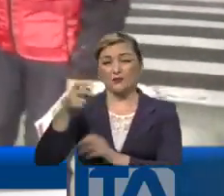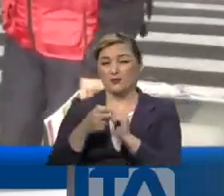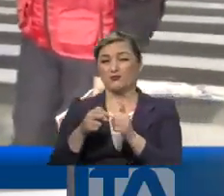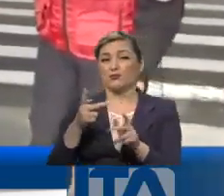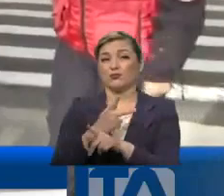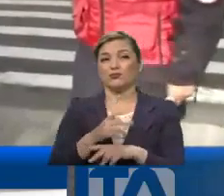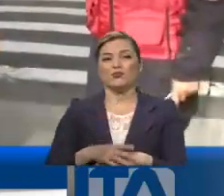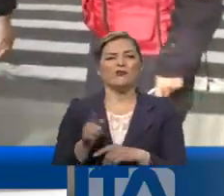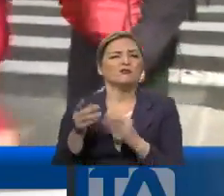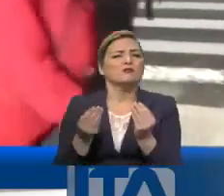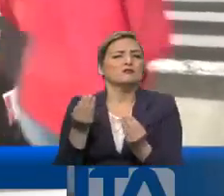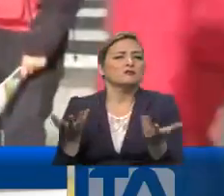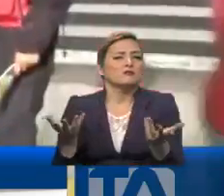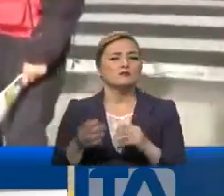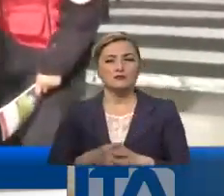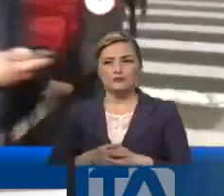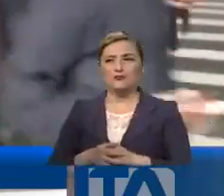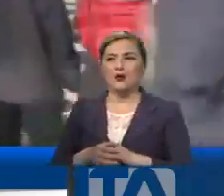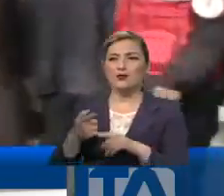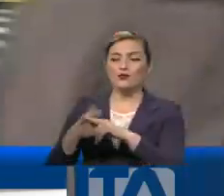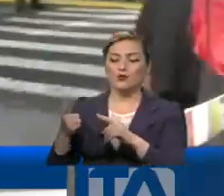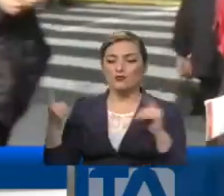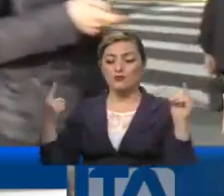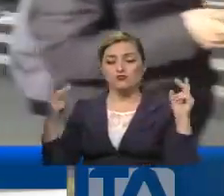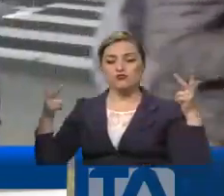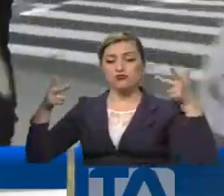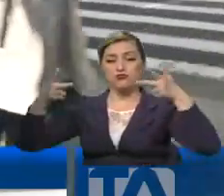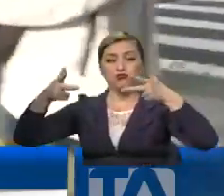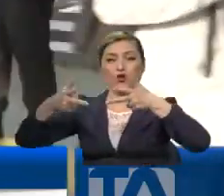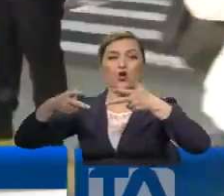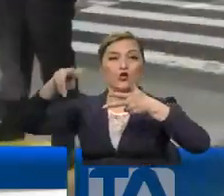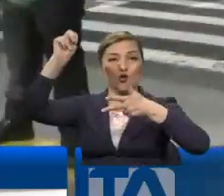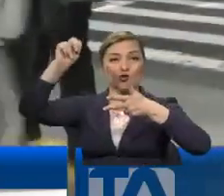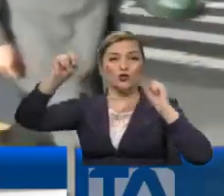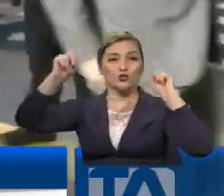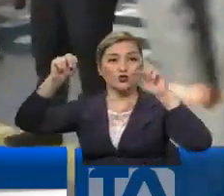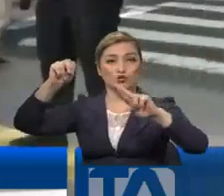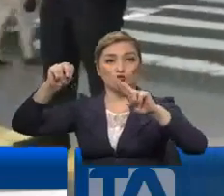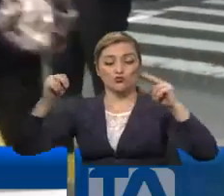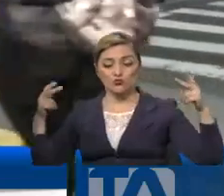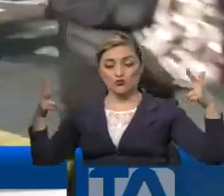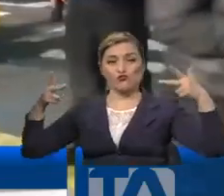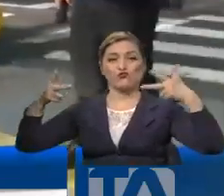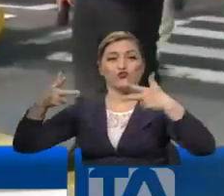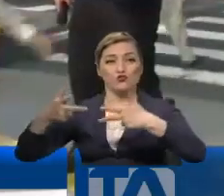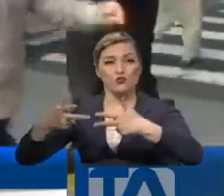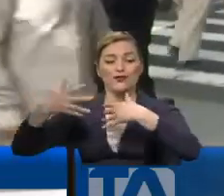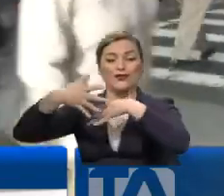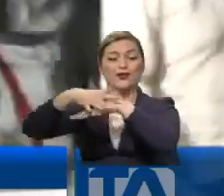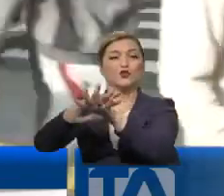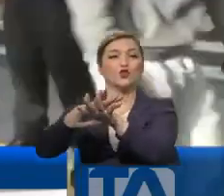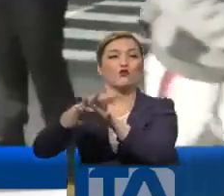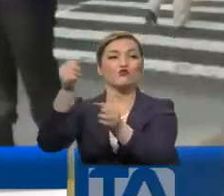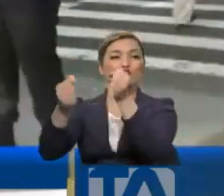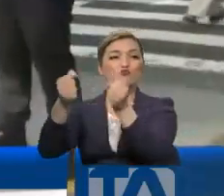ahí? En el playón de la Marín confluyen varios circuitos que desde el norte y desde el sur, y también una integración con transporte intraprovincial,